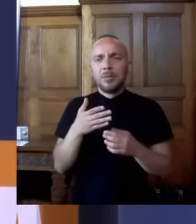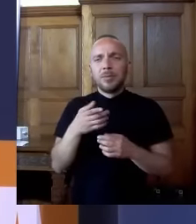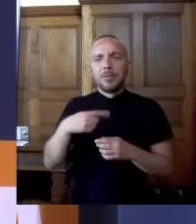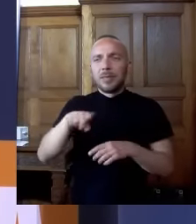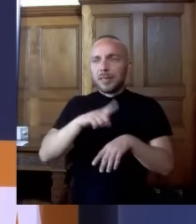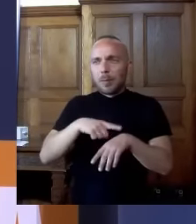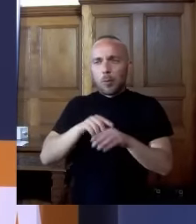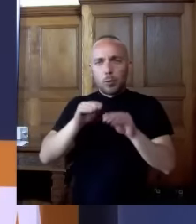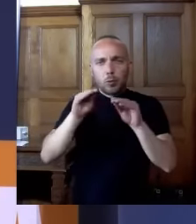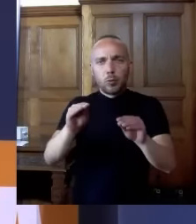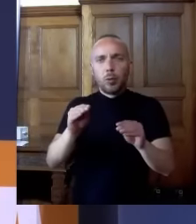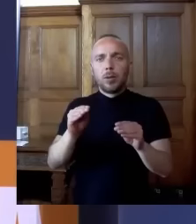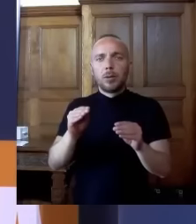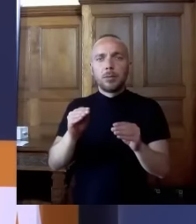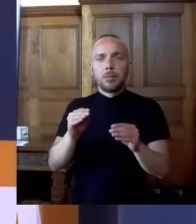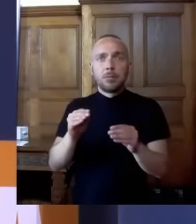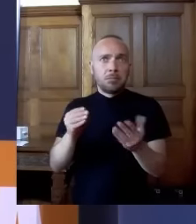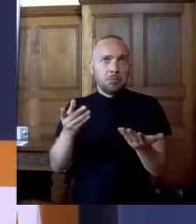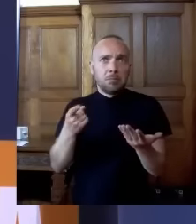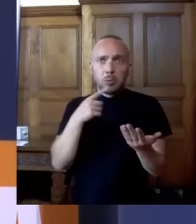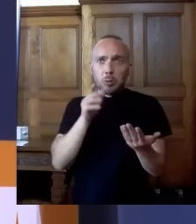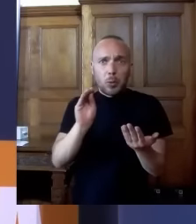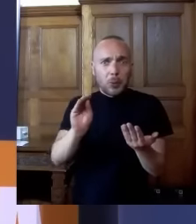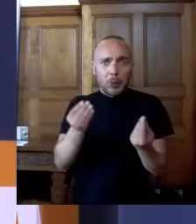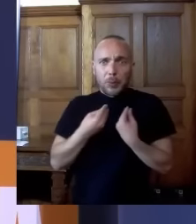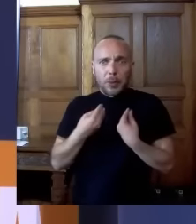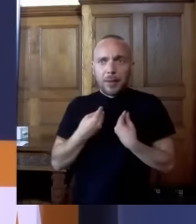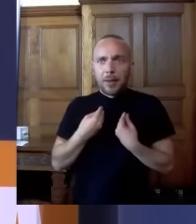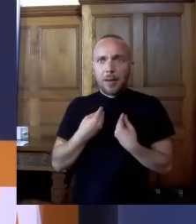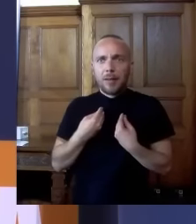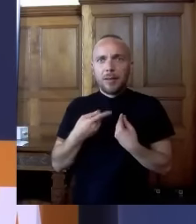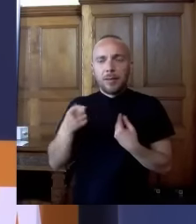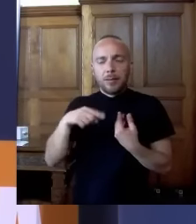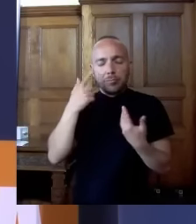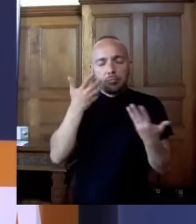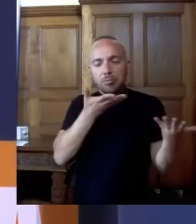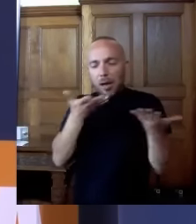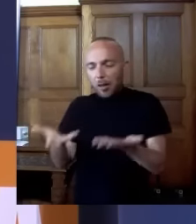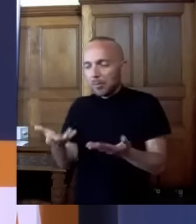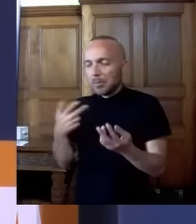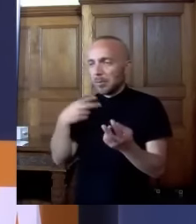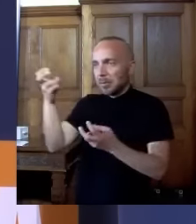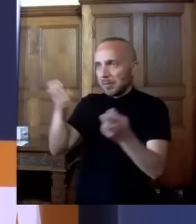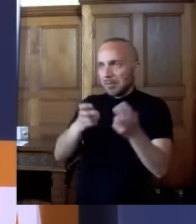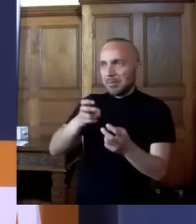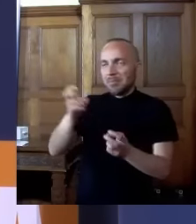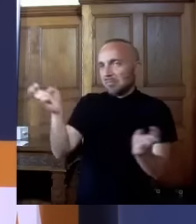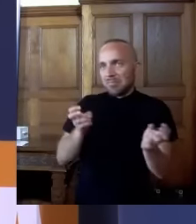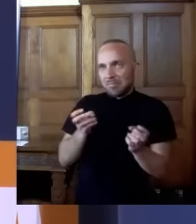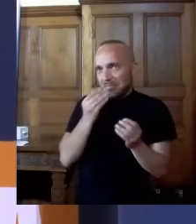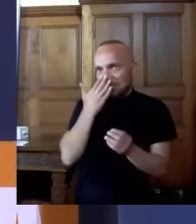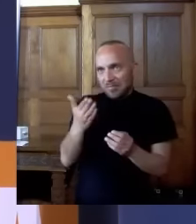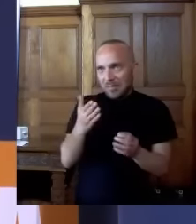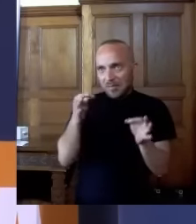denbora zuen bizza hz jart benetan